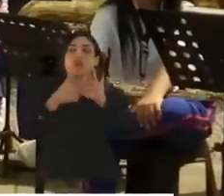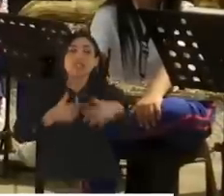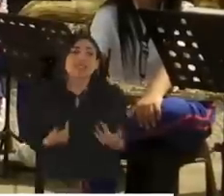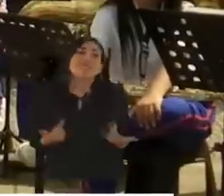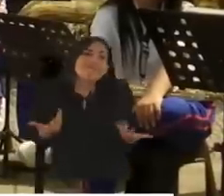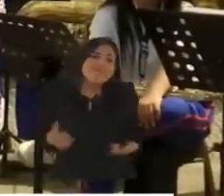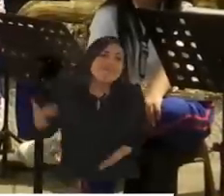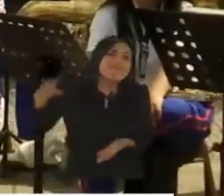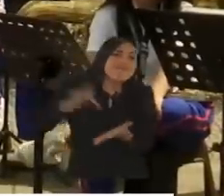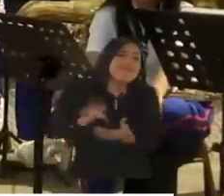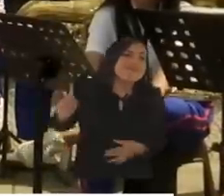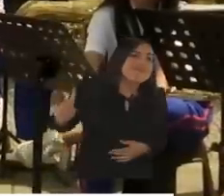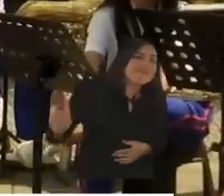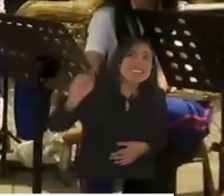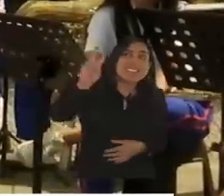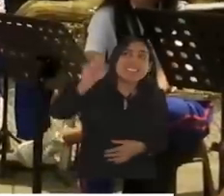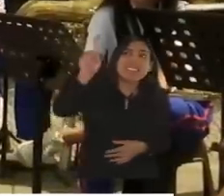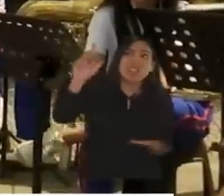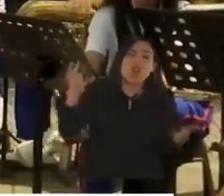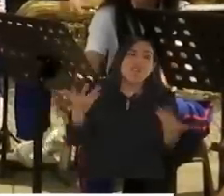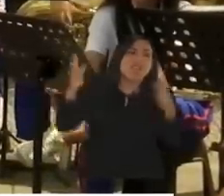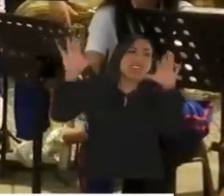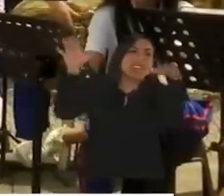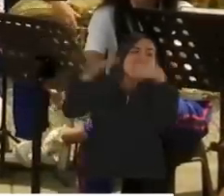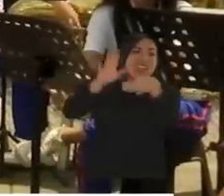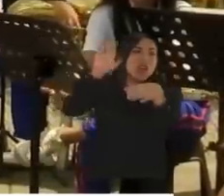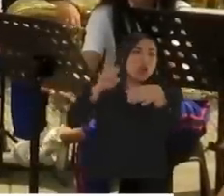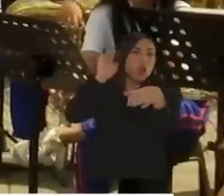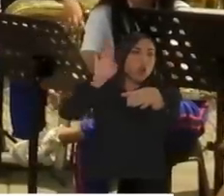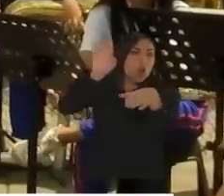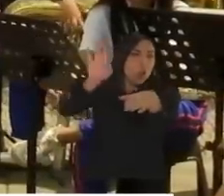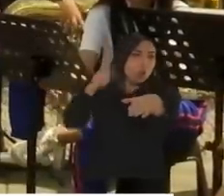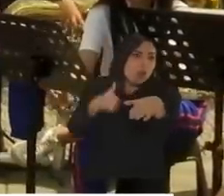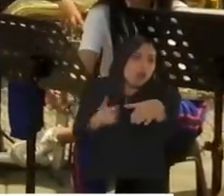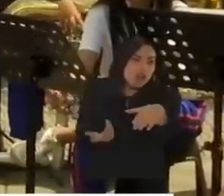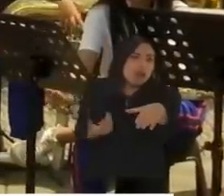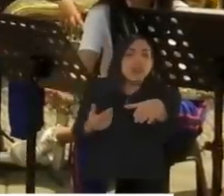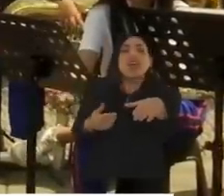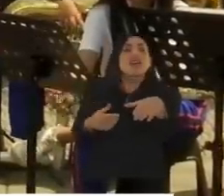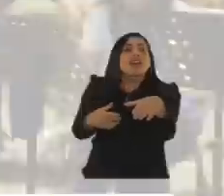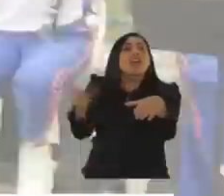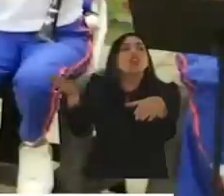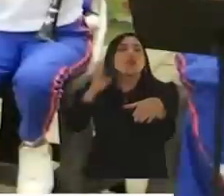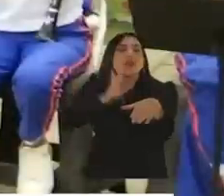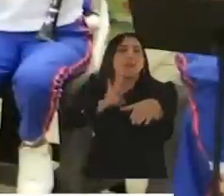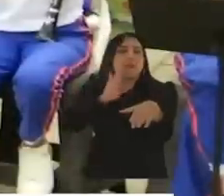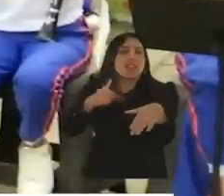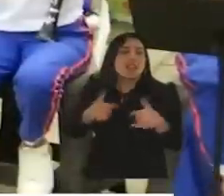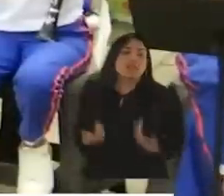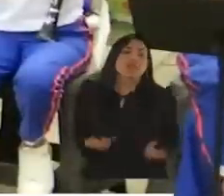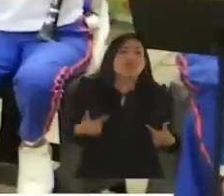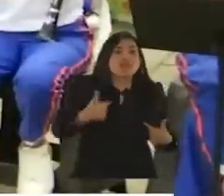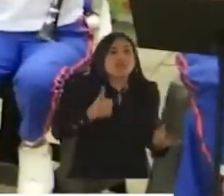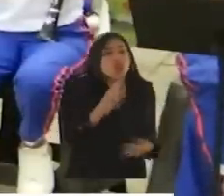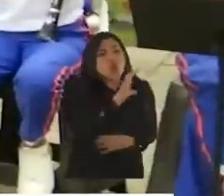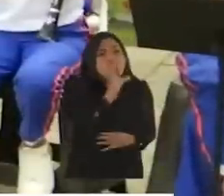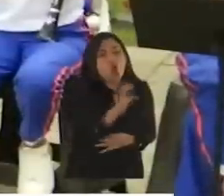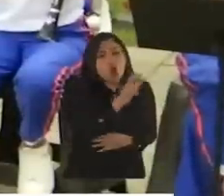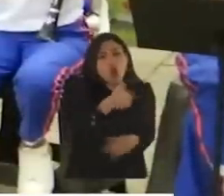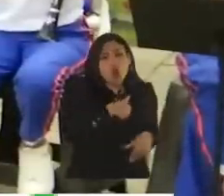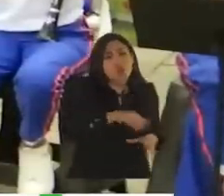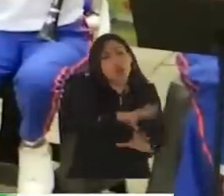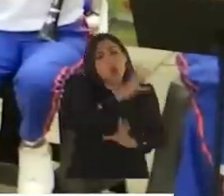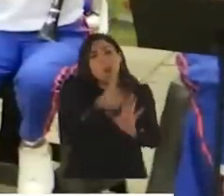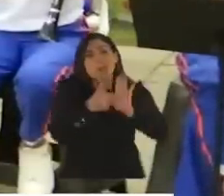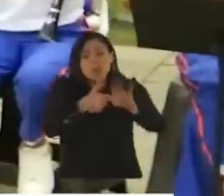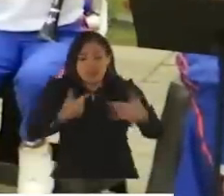en el 71 Festival de Música Europea en Nipper, Bélgica. Quiero que Colombia y el mundo entero sepan que acá en La